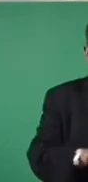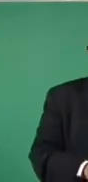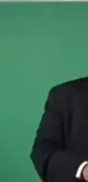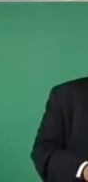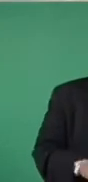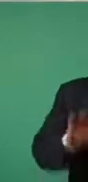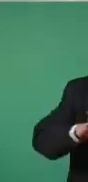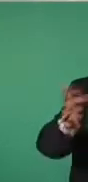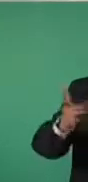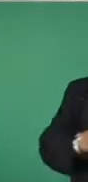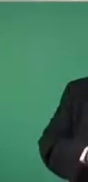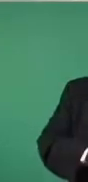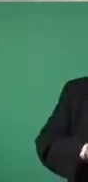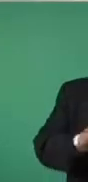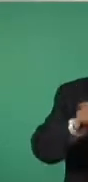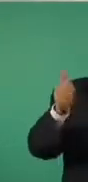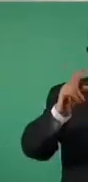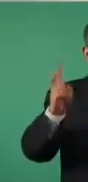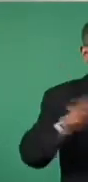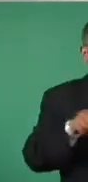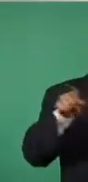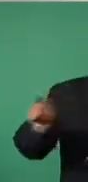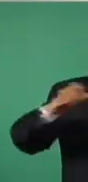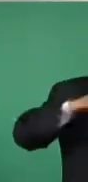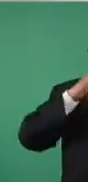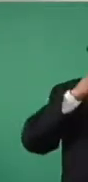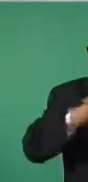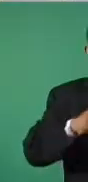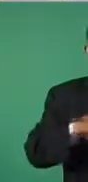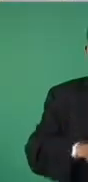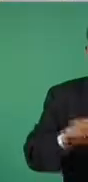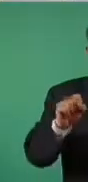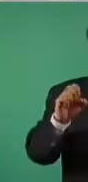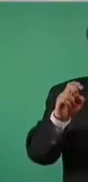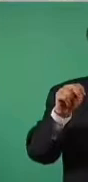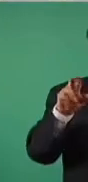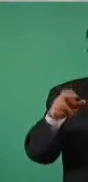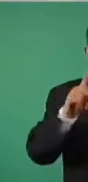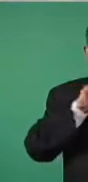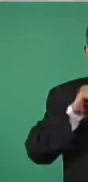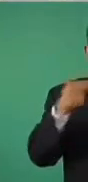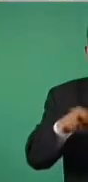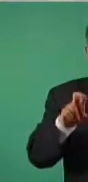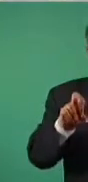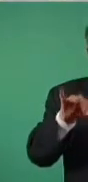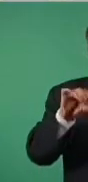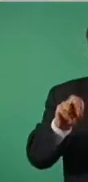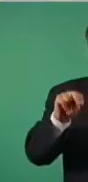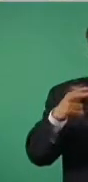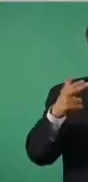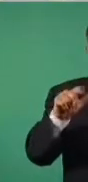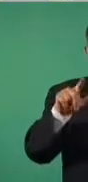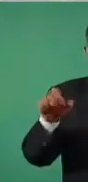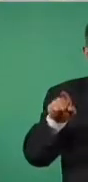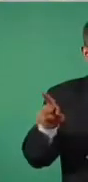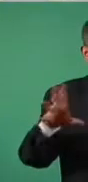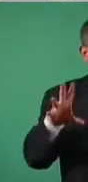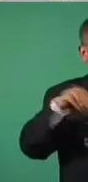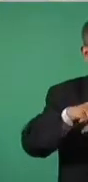otro tema, señor presidente, la titular de la Secretaría de Energía, Rocío Nale, se sumó oficialmente ya a la